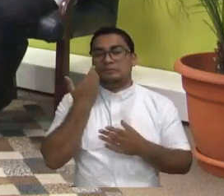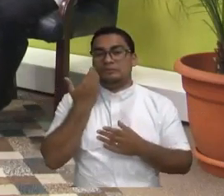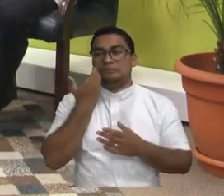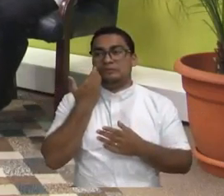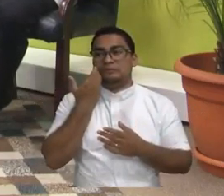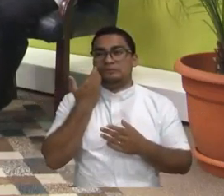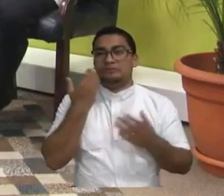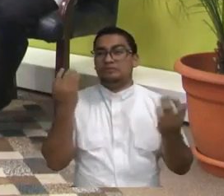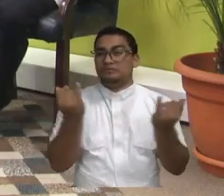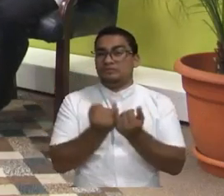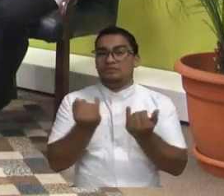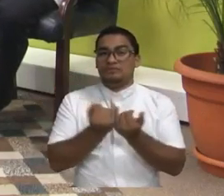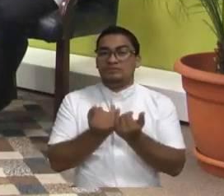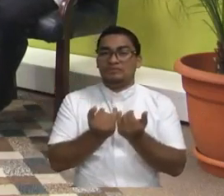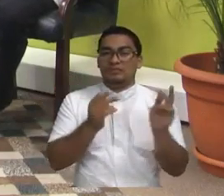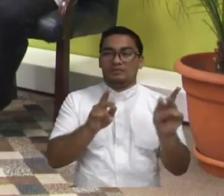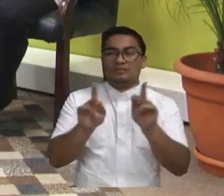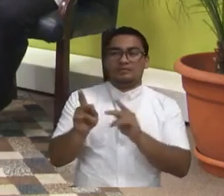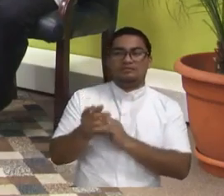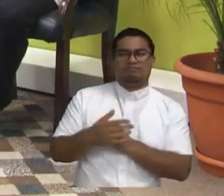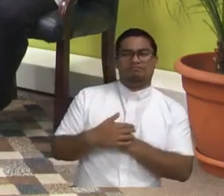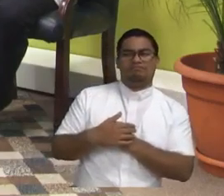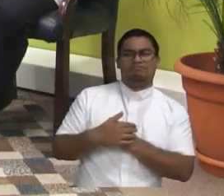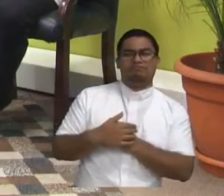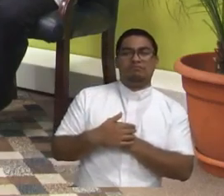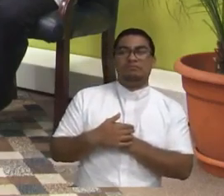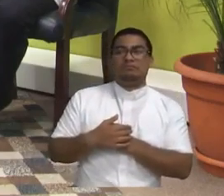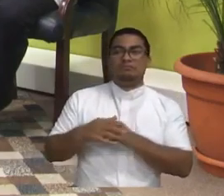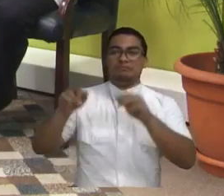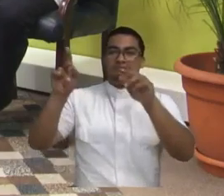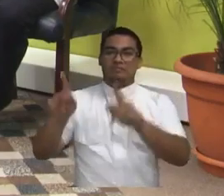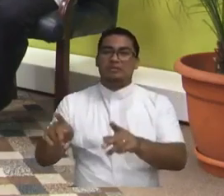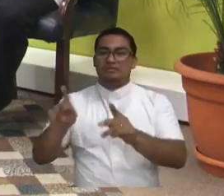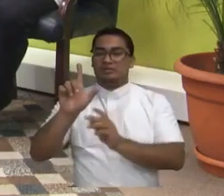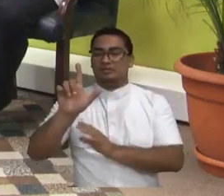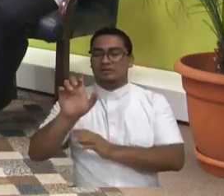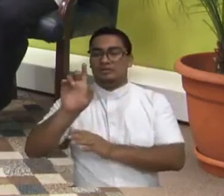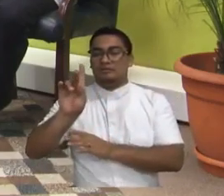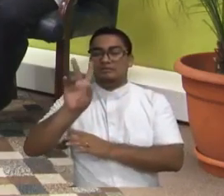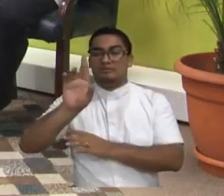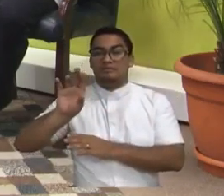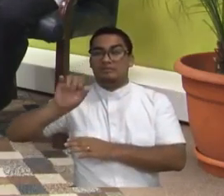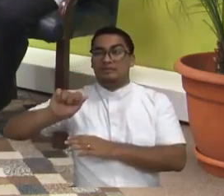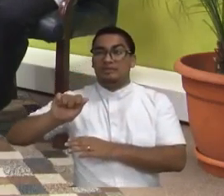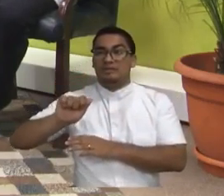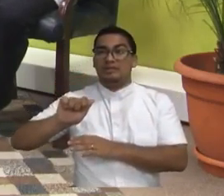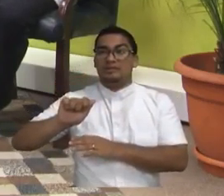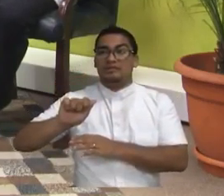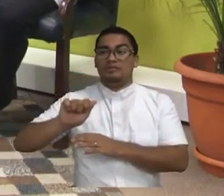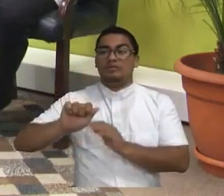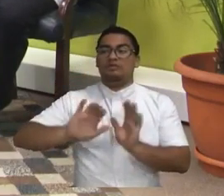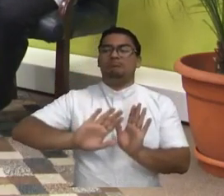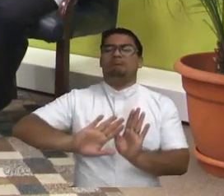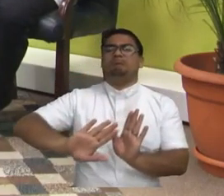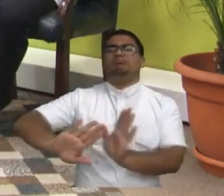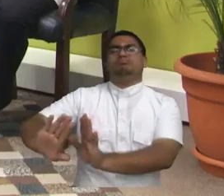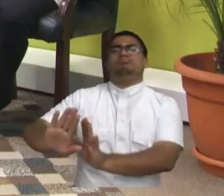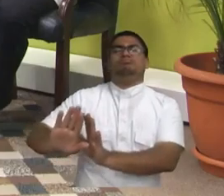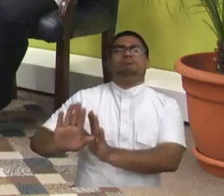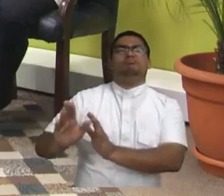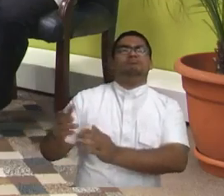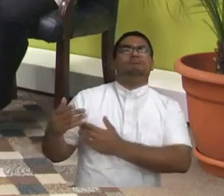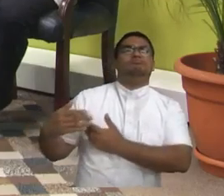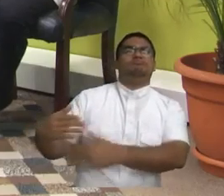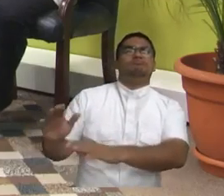tenía un estigma social. Recordemos que el que será declarado con lepra tenía que ser apartado, rechazado. Sí. Y tiene